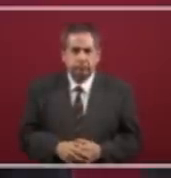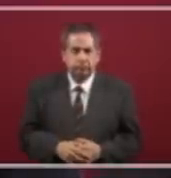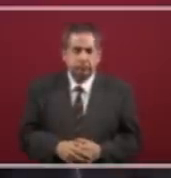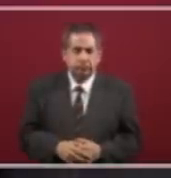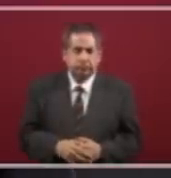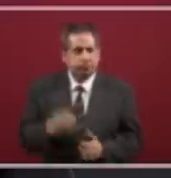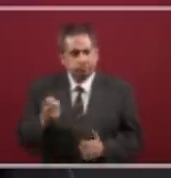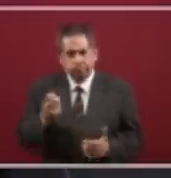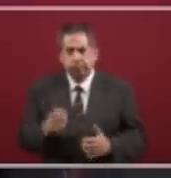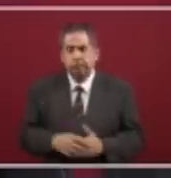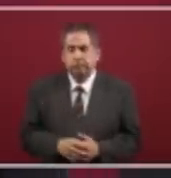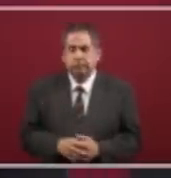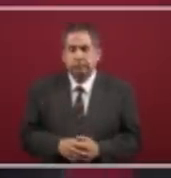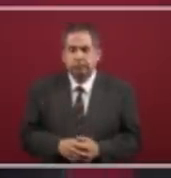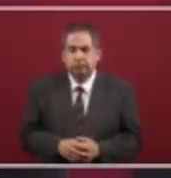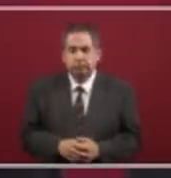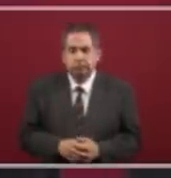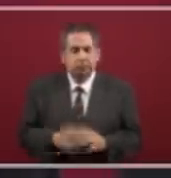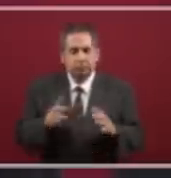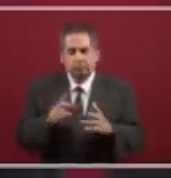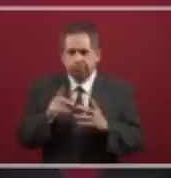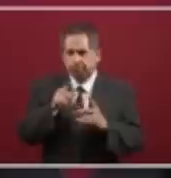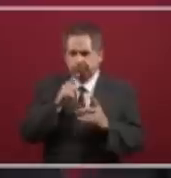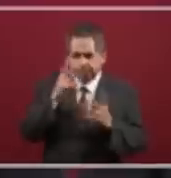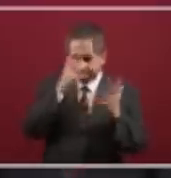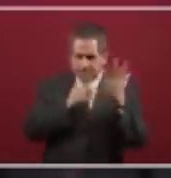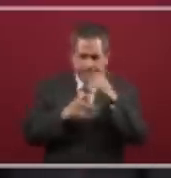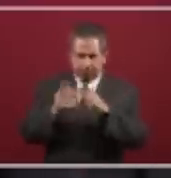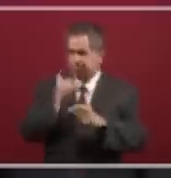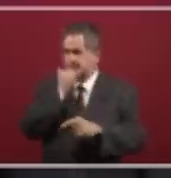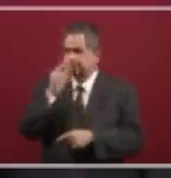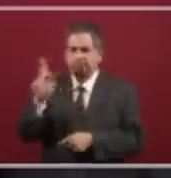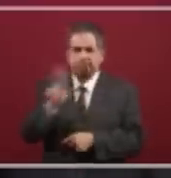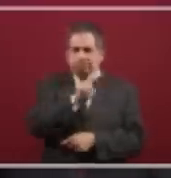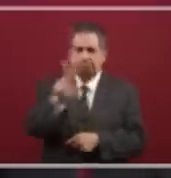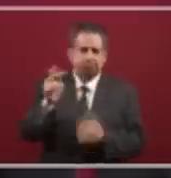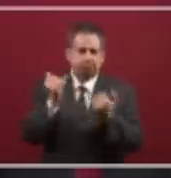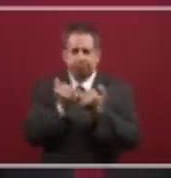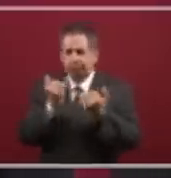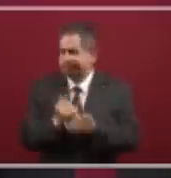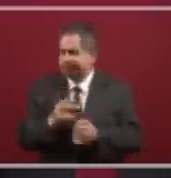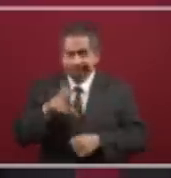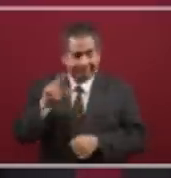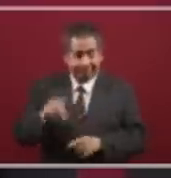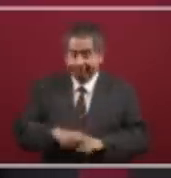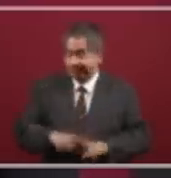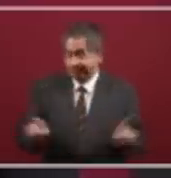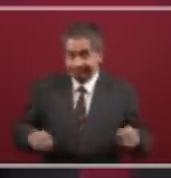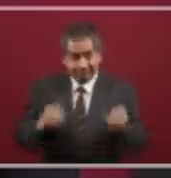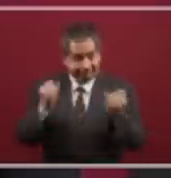entonces que no nos confundan no somos iguales